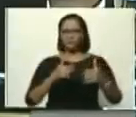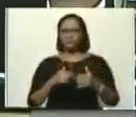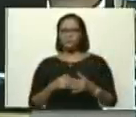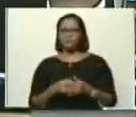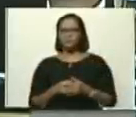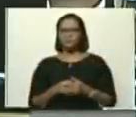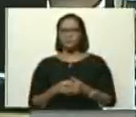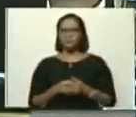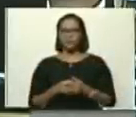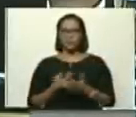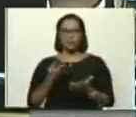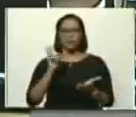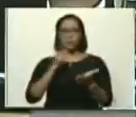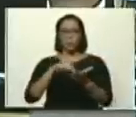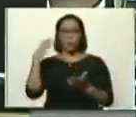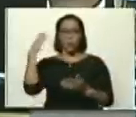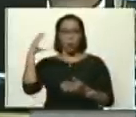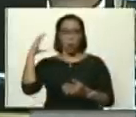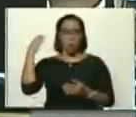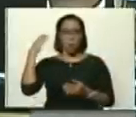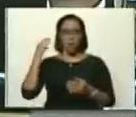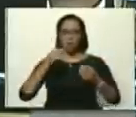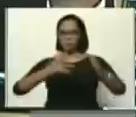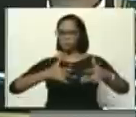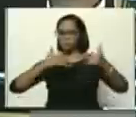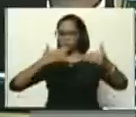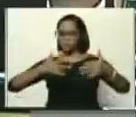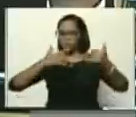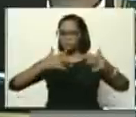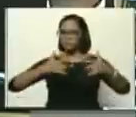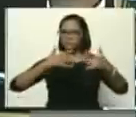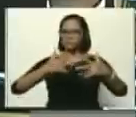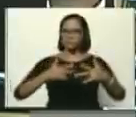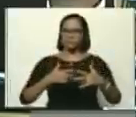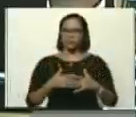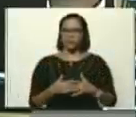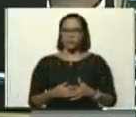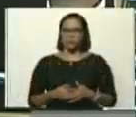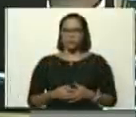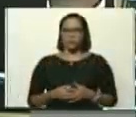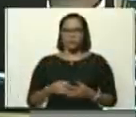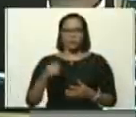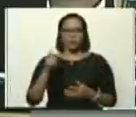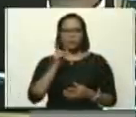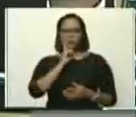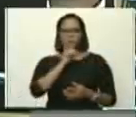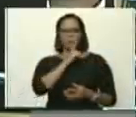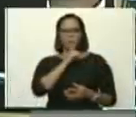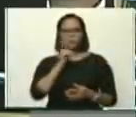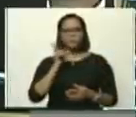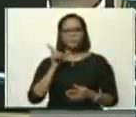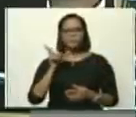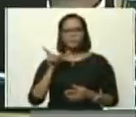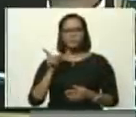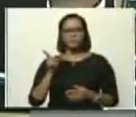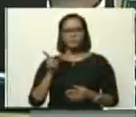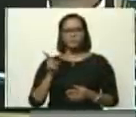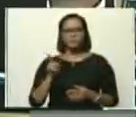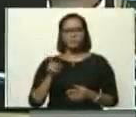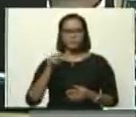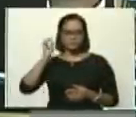Reinaldo Armas estuvo allá en Colombia, en ¿cómo se llama? Cuando el